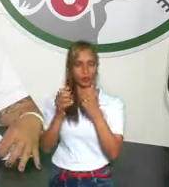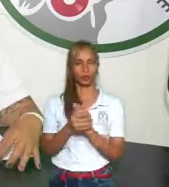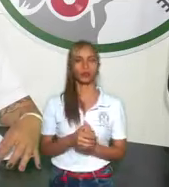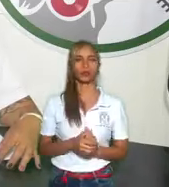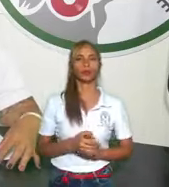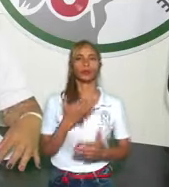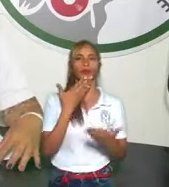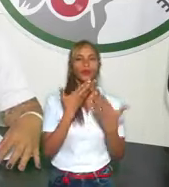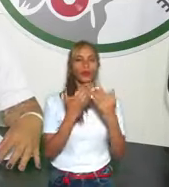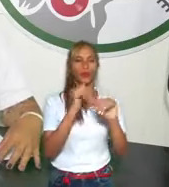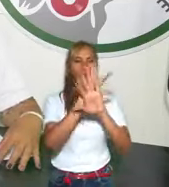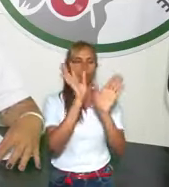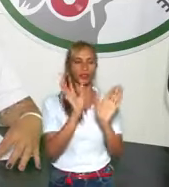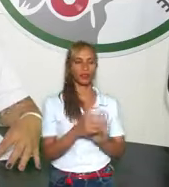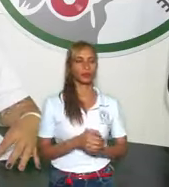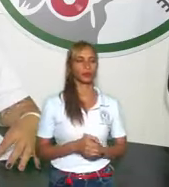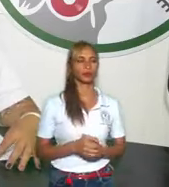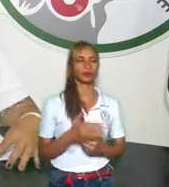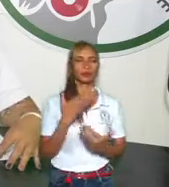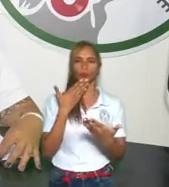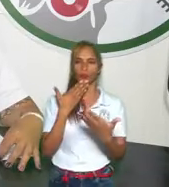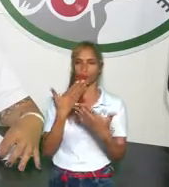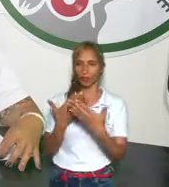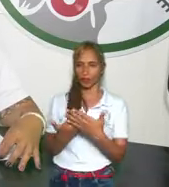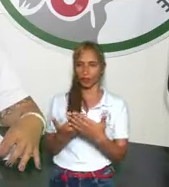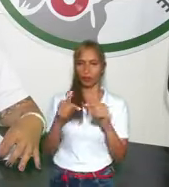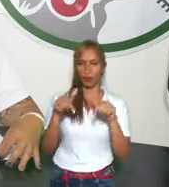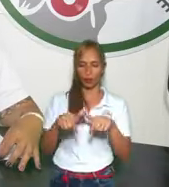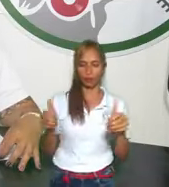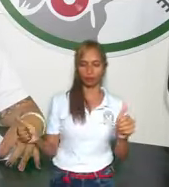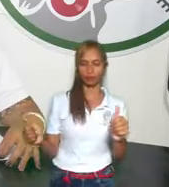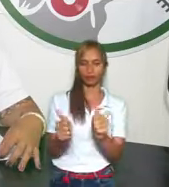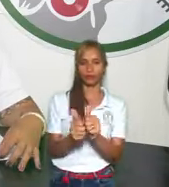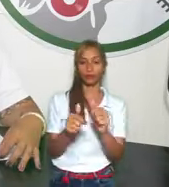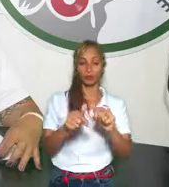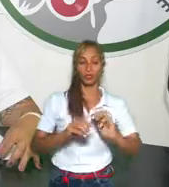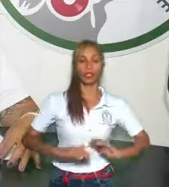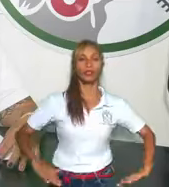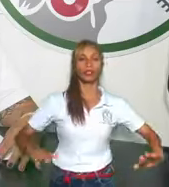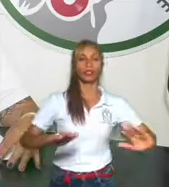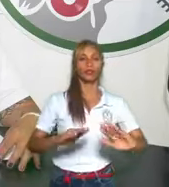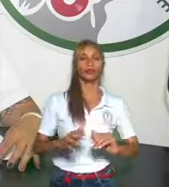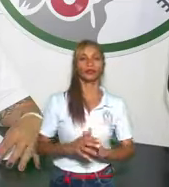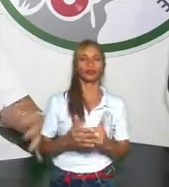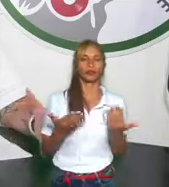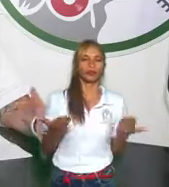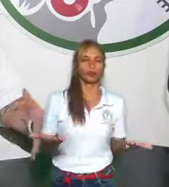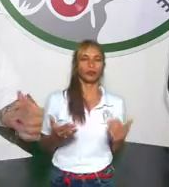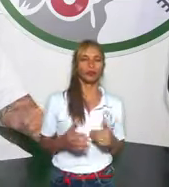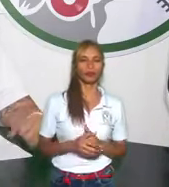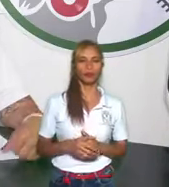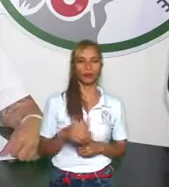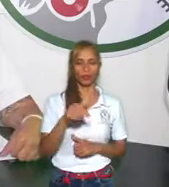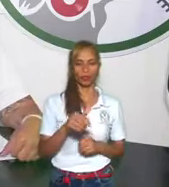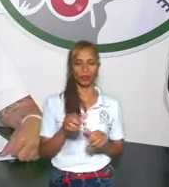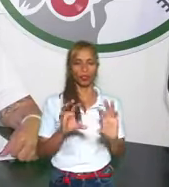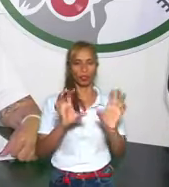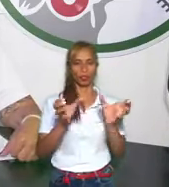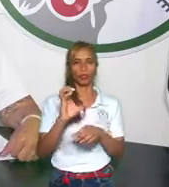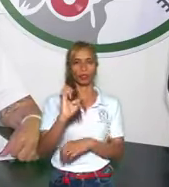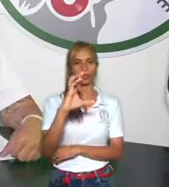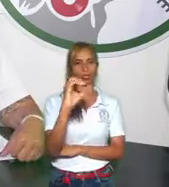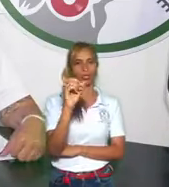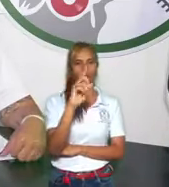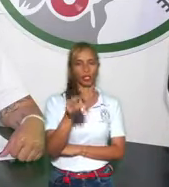días. Buenos días, Lady, muchísimas gracias hoy por acompañarnos en este espacio que está en la emisora de Ecos del Cacique